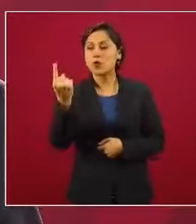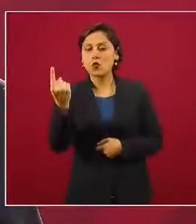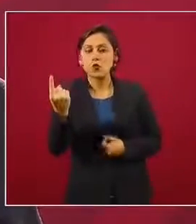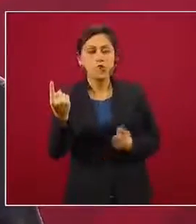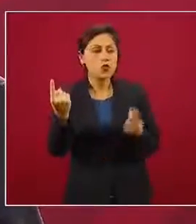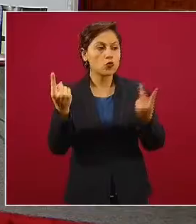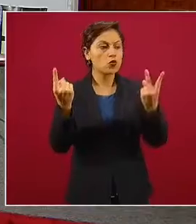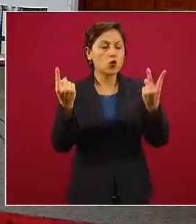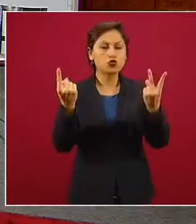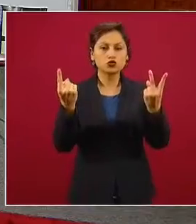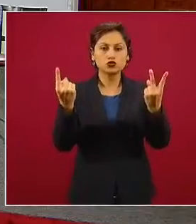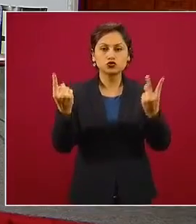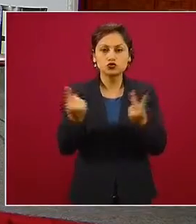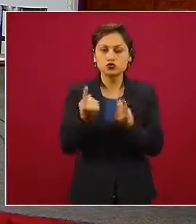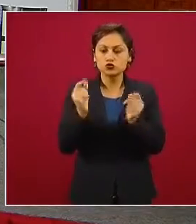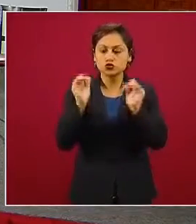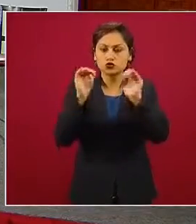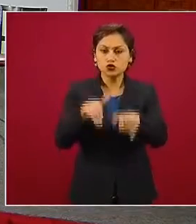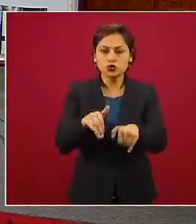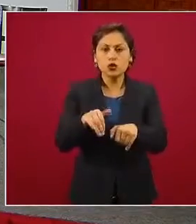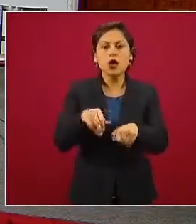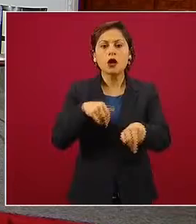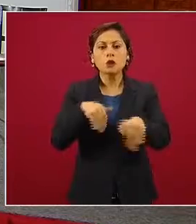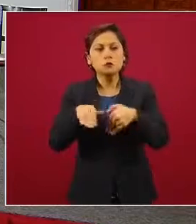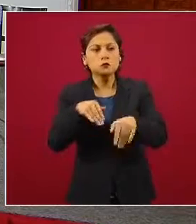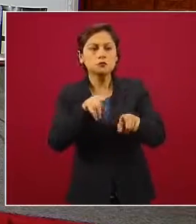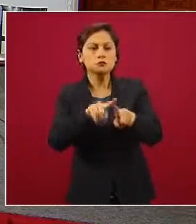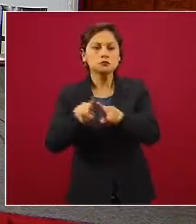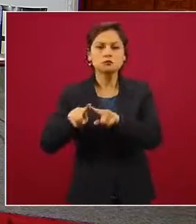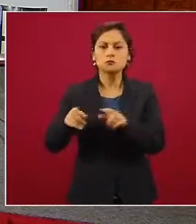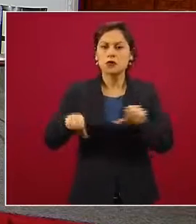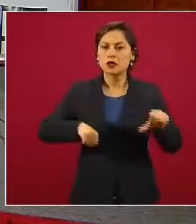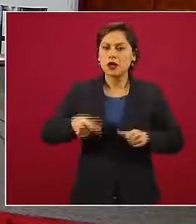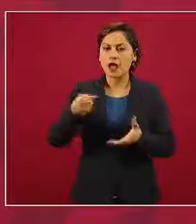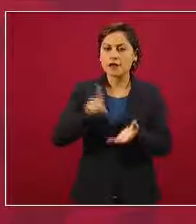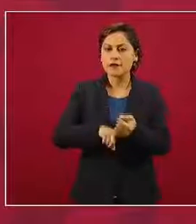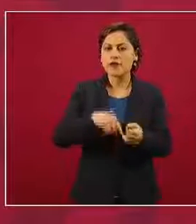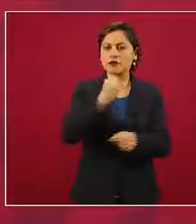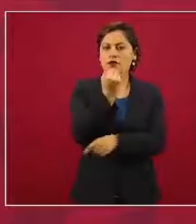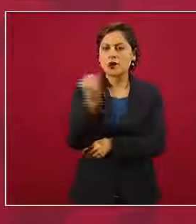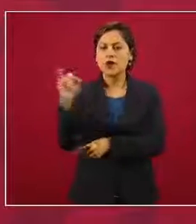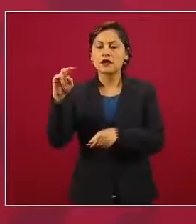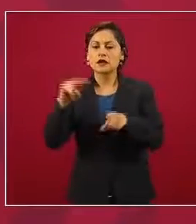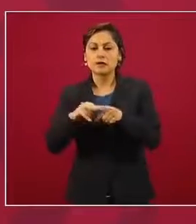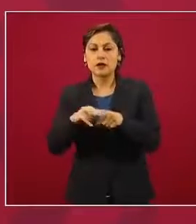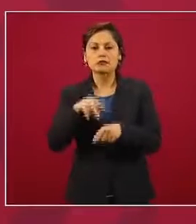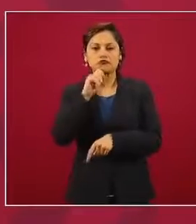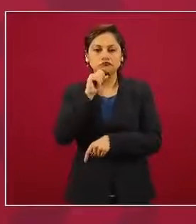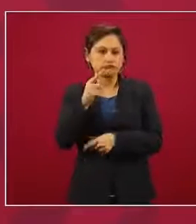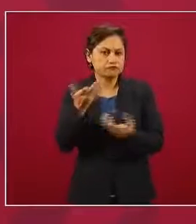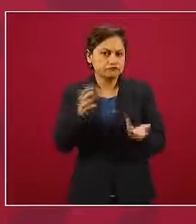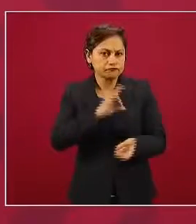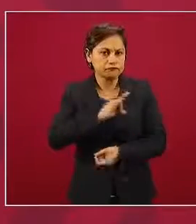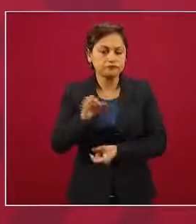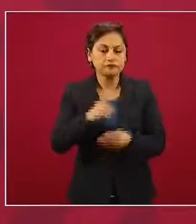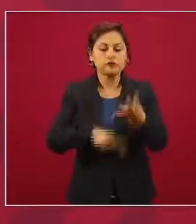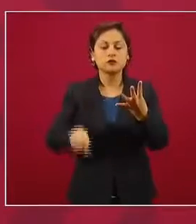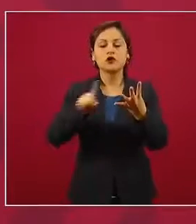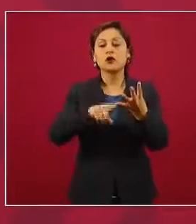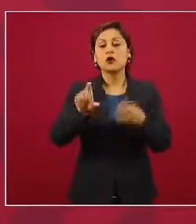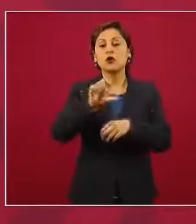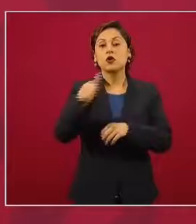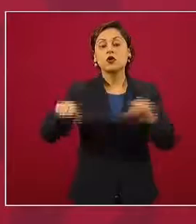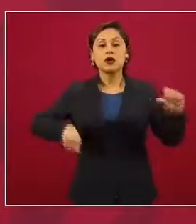que lo puedan empezar a hacer. Los establecimientos comerciales de provisión de alimentos y otros insumos básicos, como